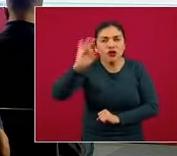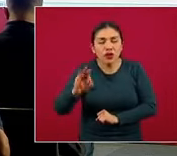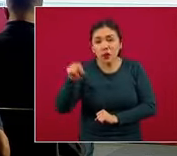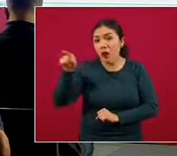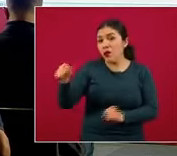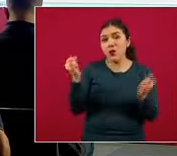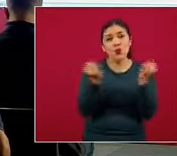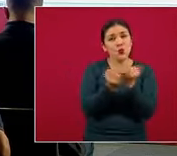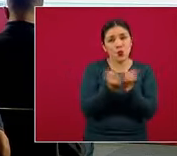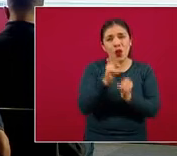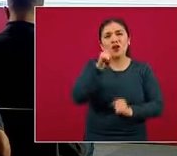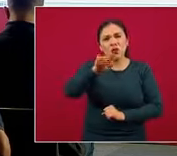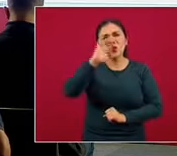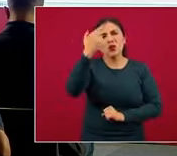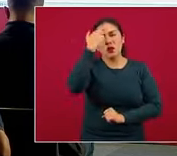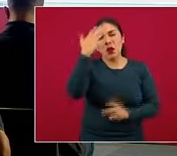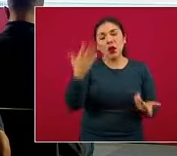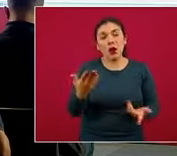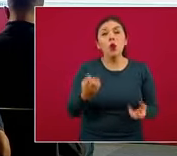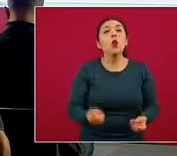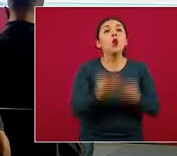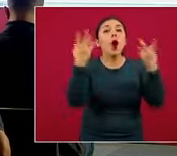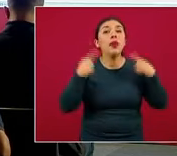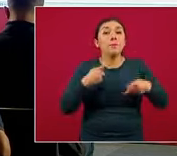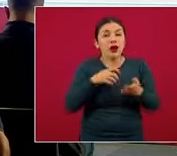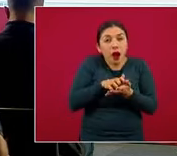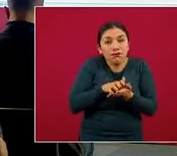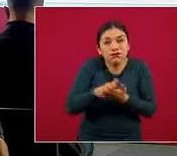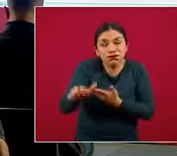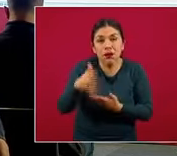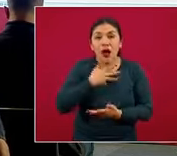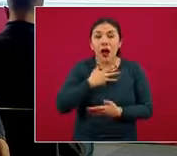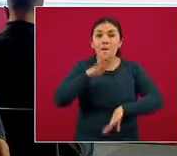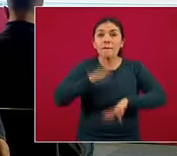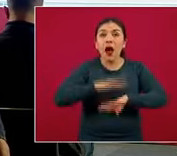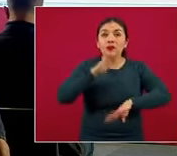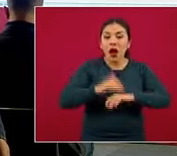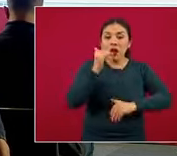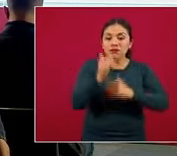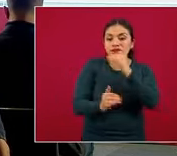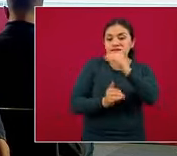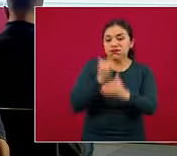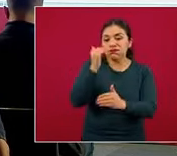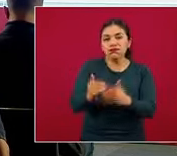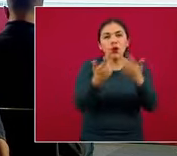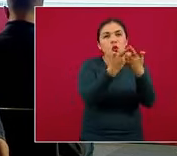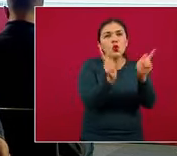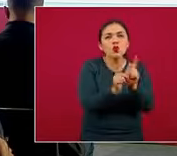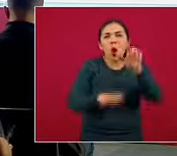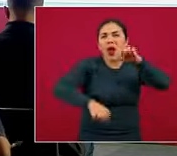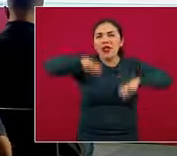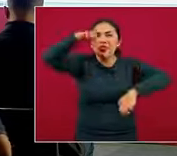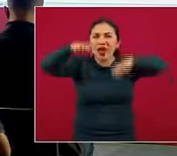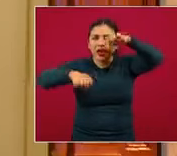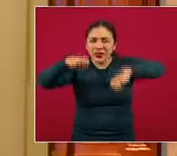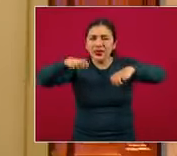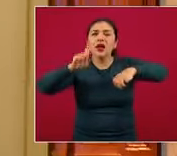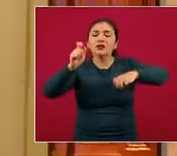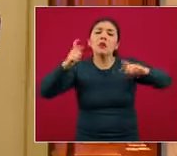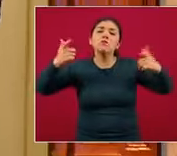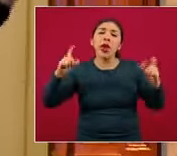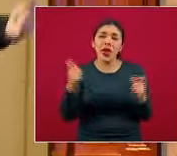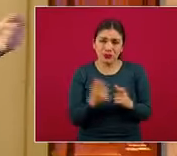caso también, porque recordemos que la cantidad de población a medida que vamos avanzando en cada uno de los grupos de edad va